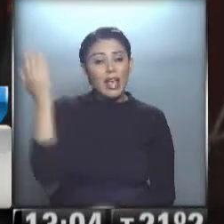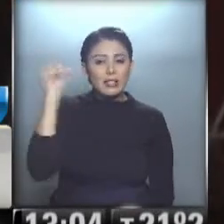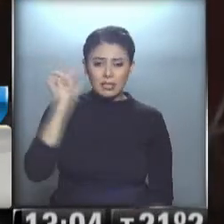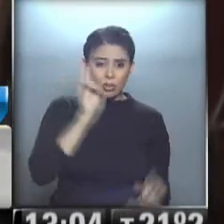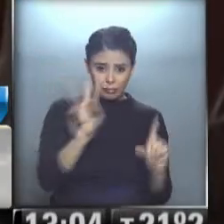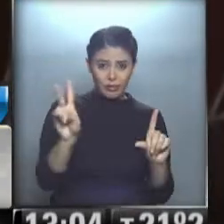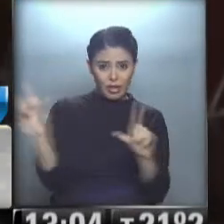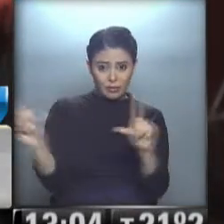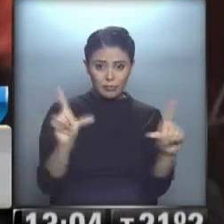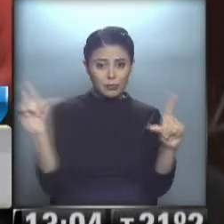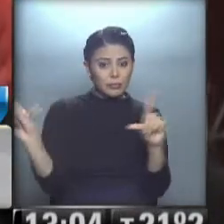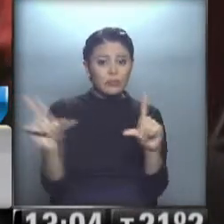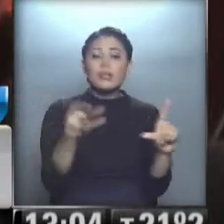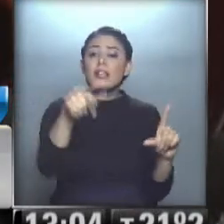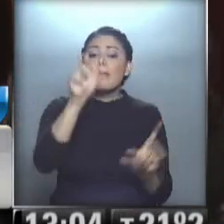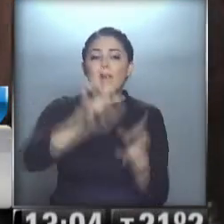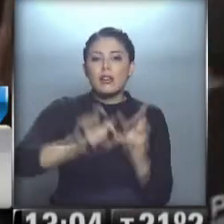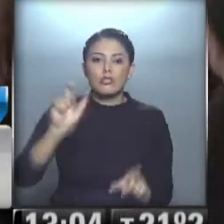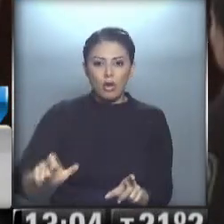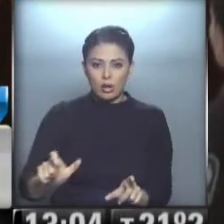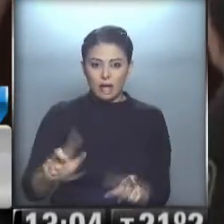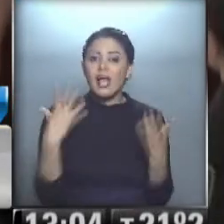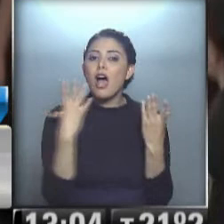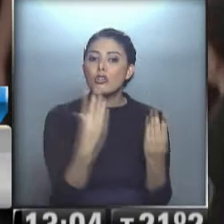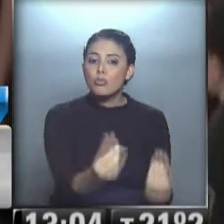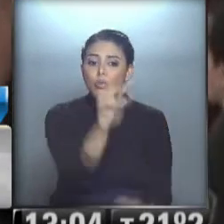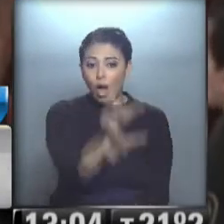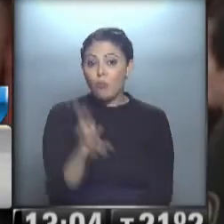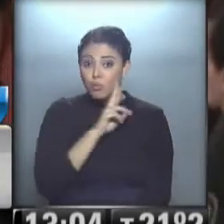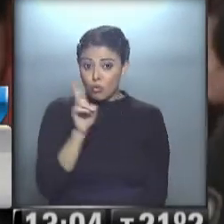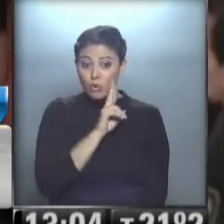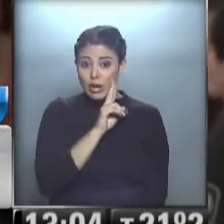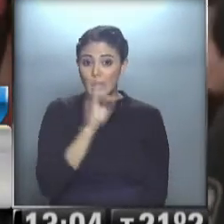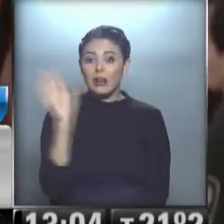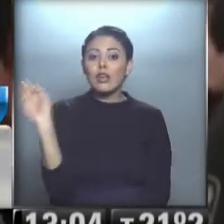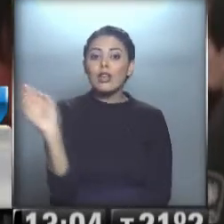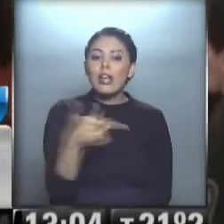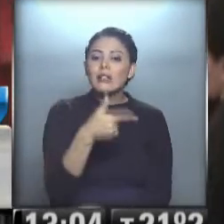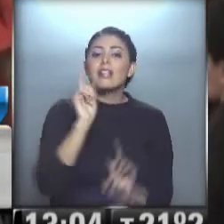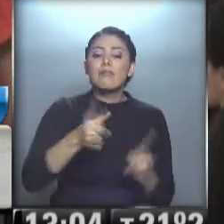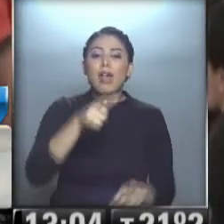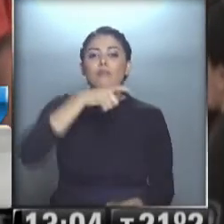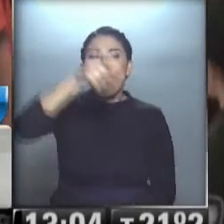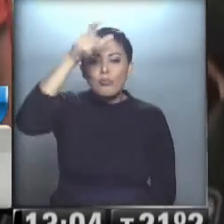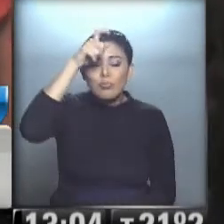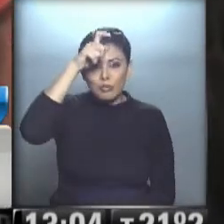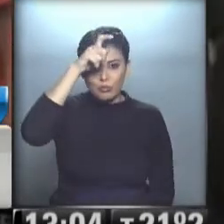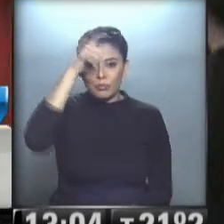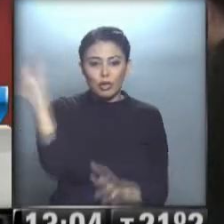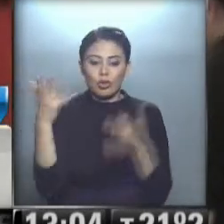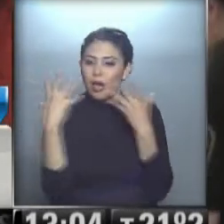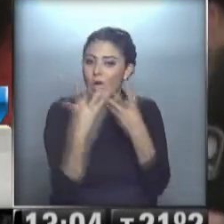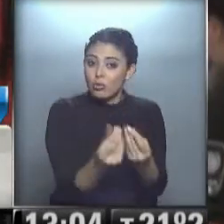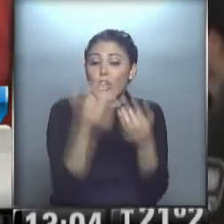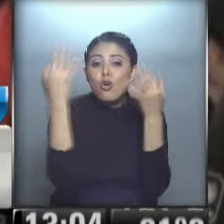veíamos recién, allí la gente que estaba asistiendo a esta mujer que aplaudía a los bomberos también en el momento en el que, bueno,